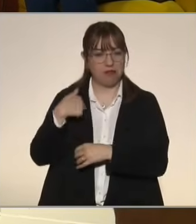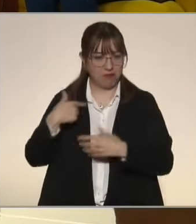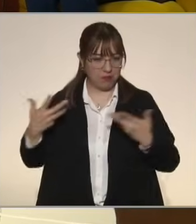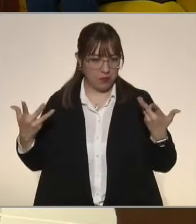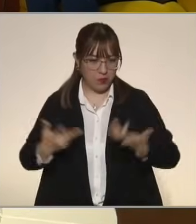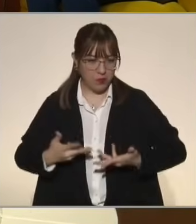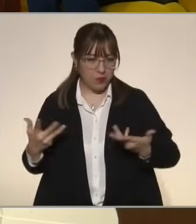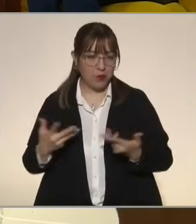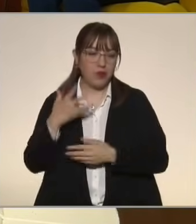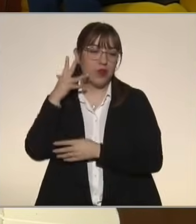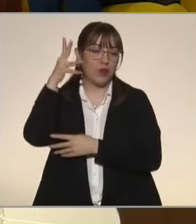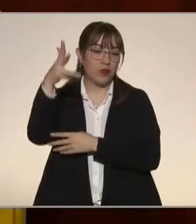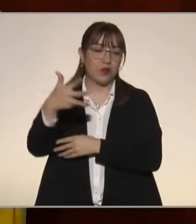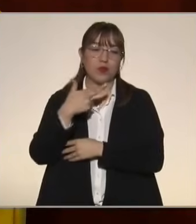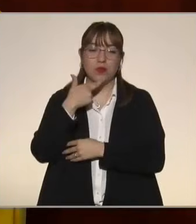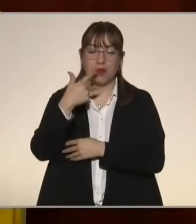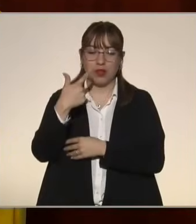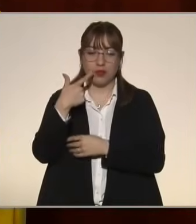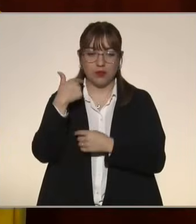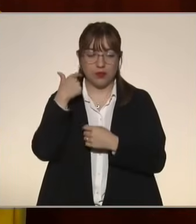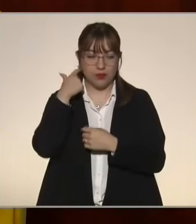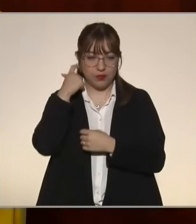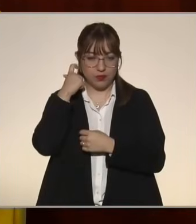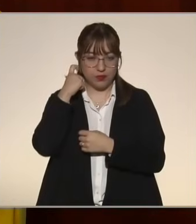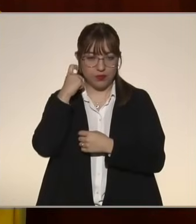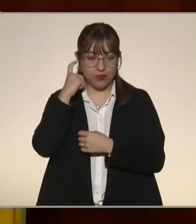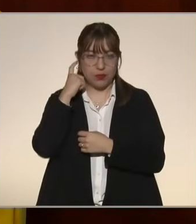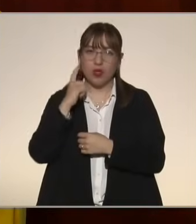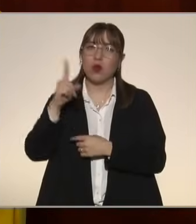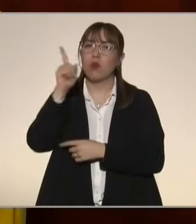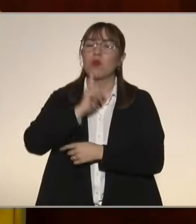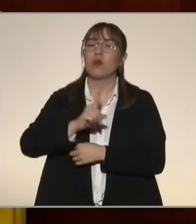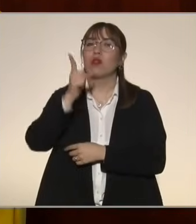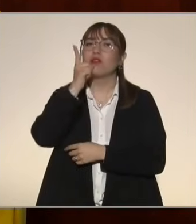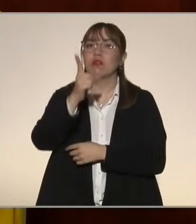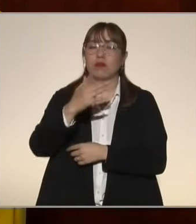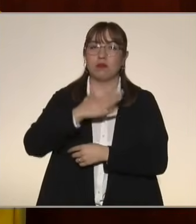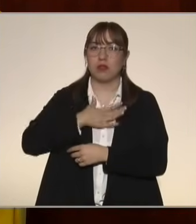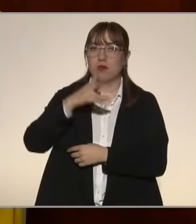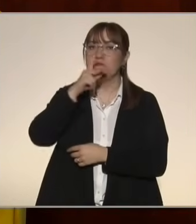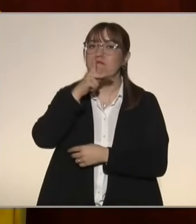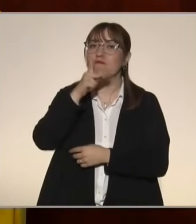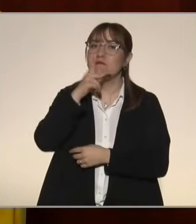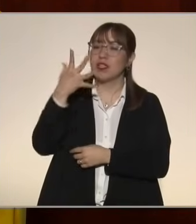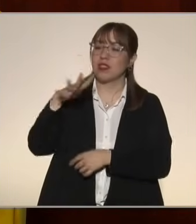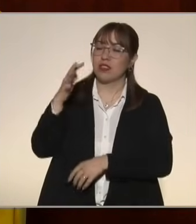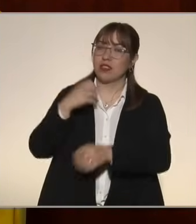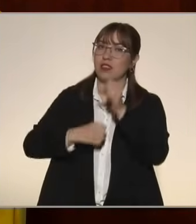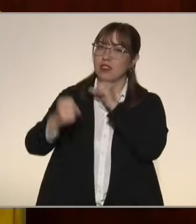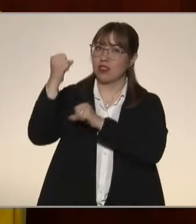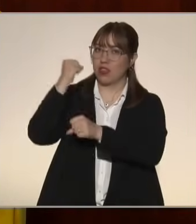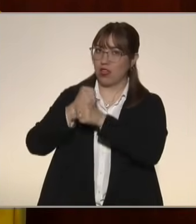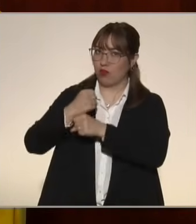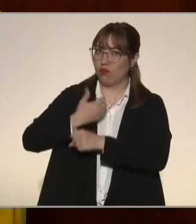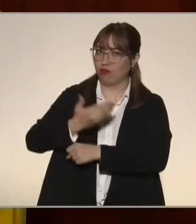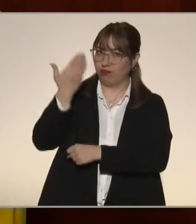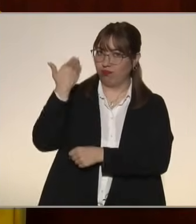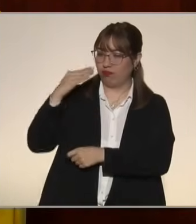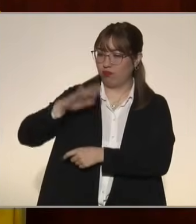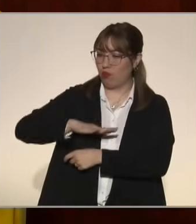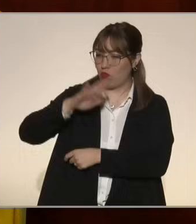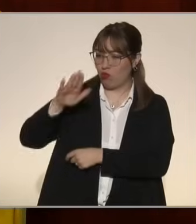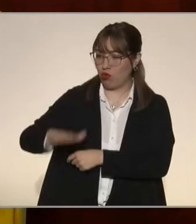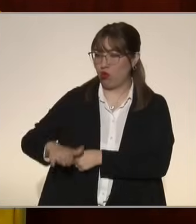mejorar? Guadalupe nos decía: mi padre murió hace 2 años, el 10 de diciembre. Cuando se acercan estas fechas me entra